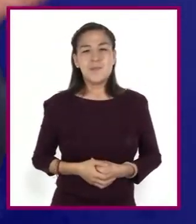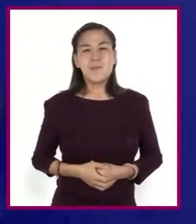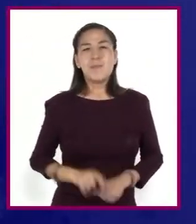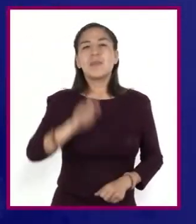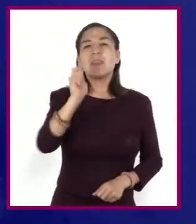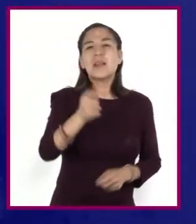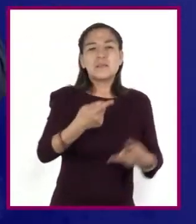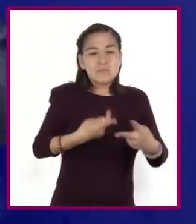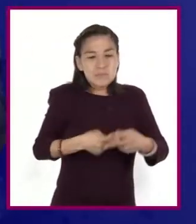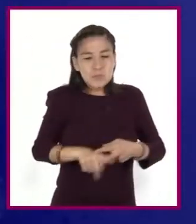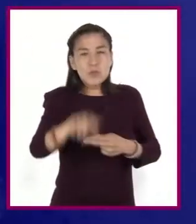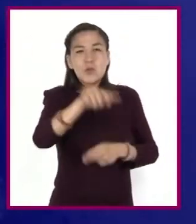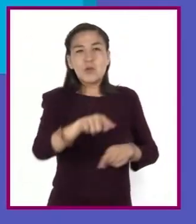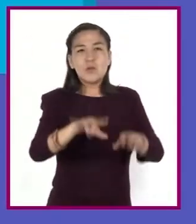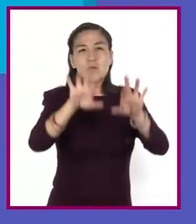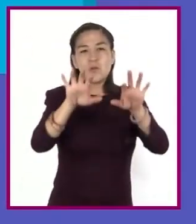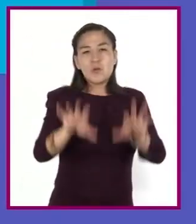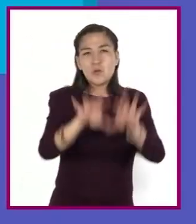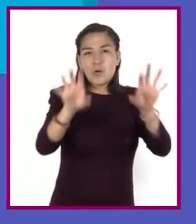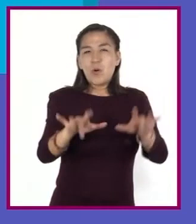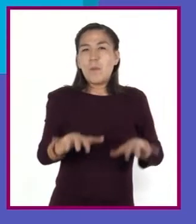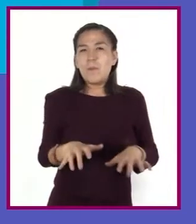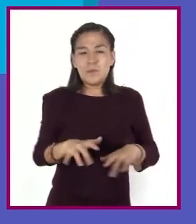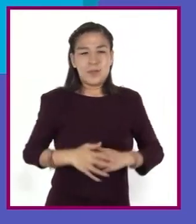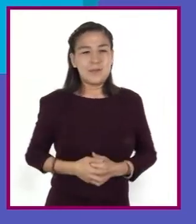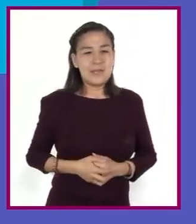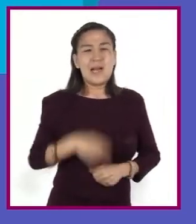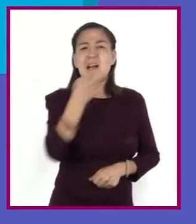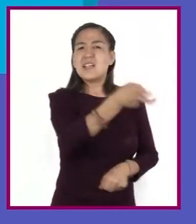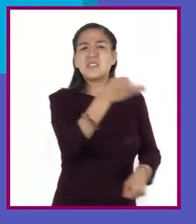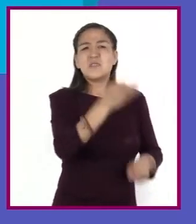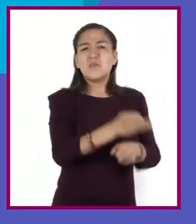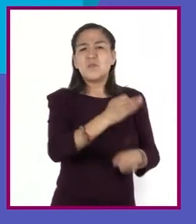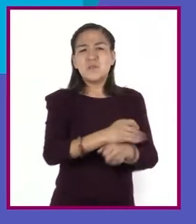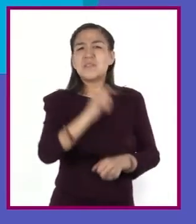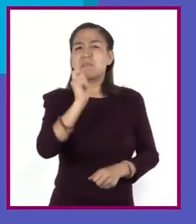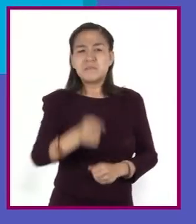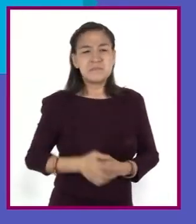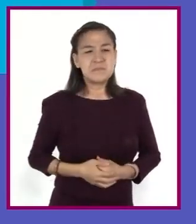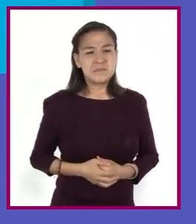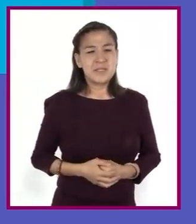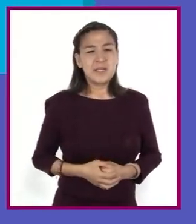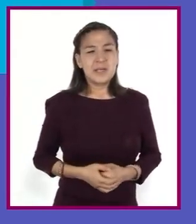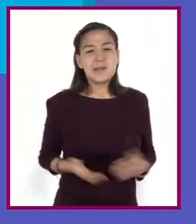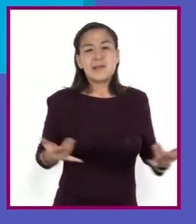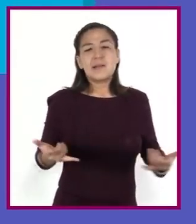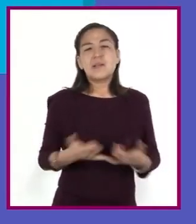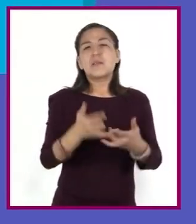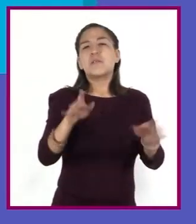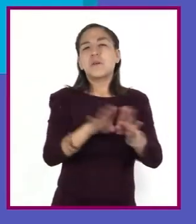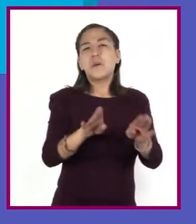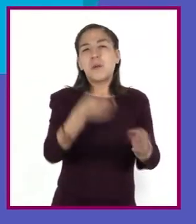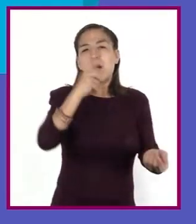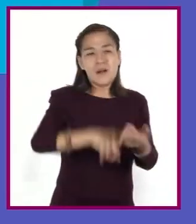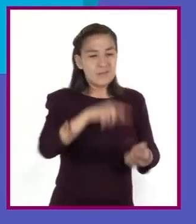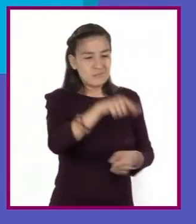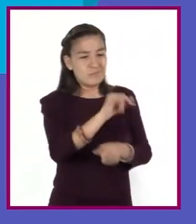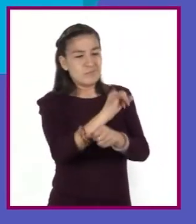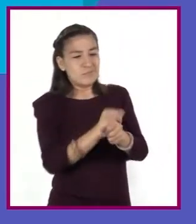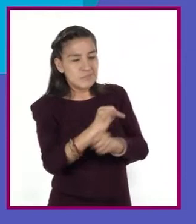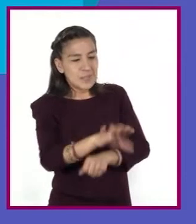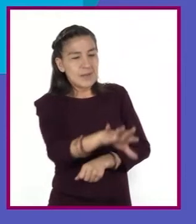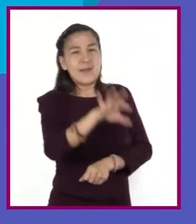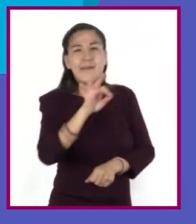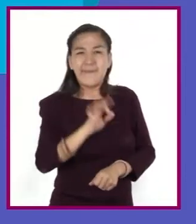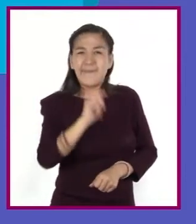inicios de la computadora. En este caso, el resumen es de una investigación en la que se toman